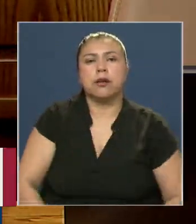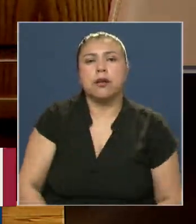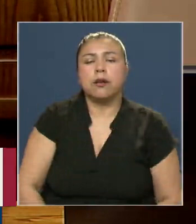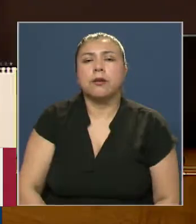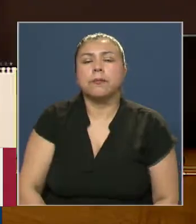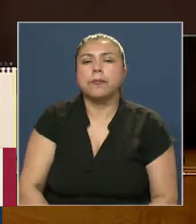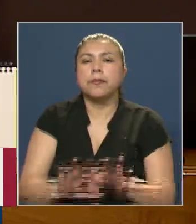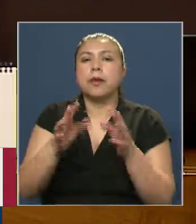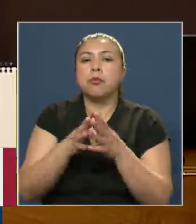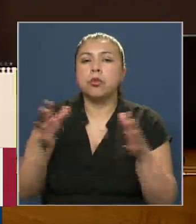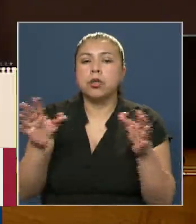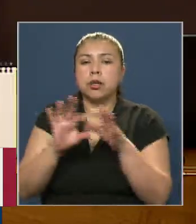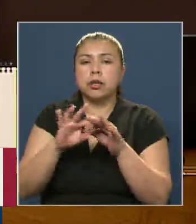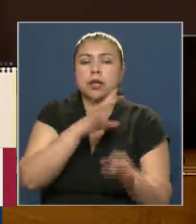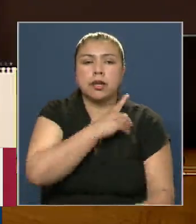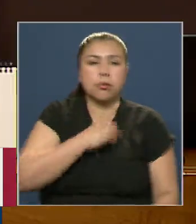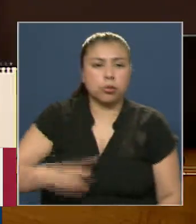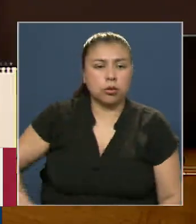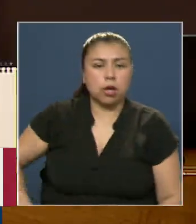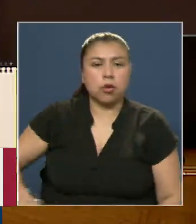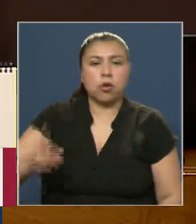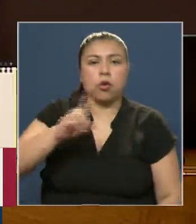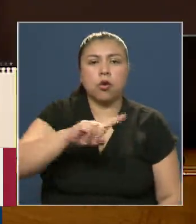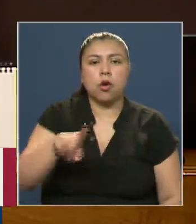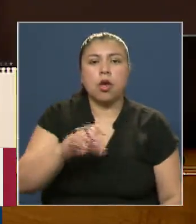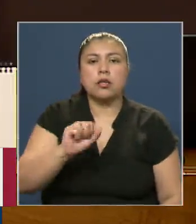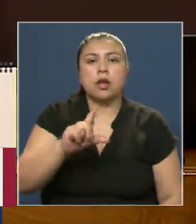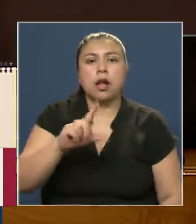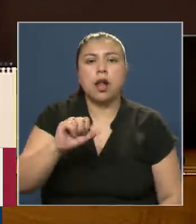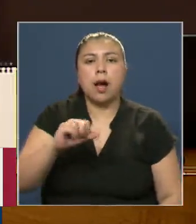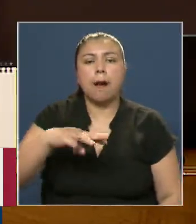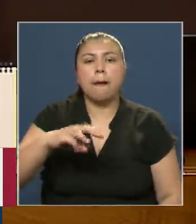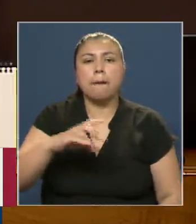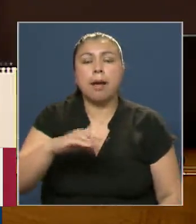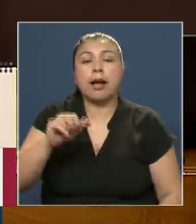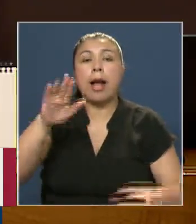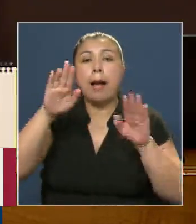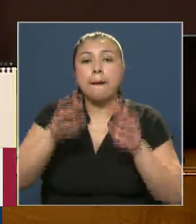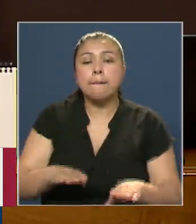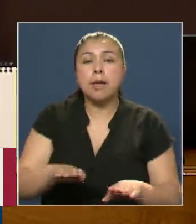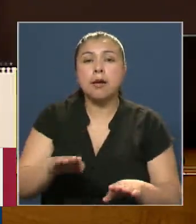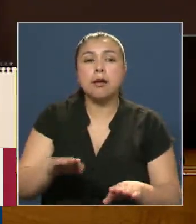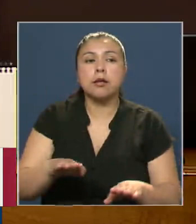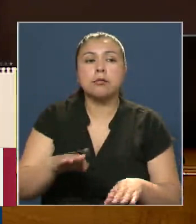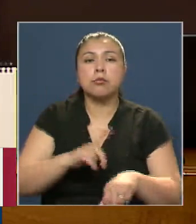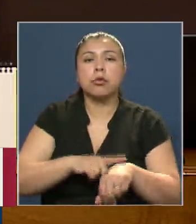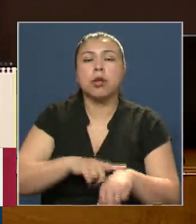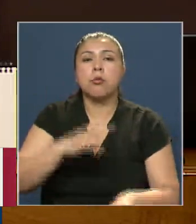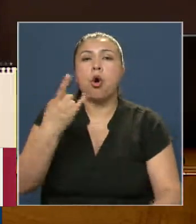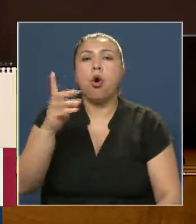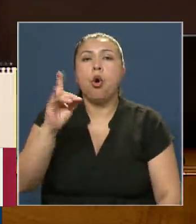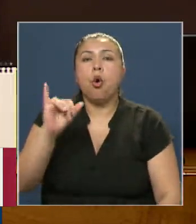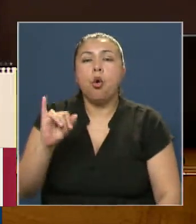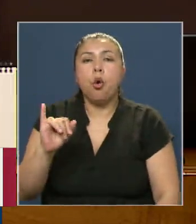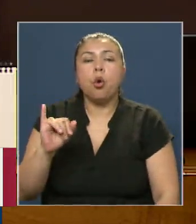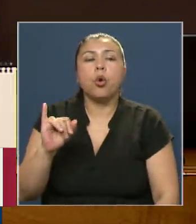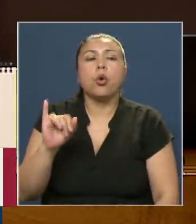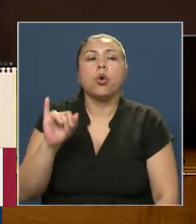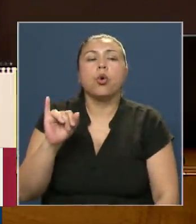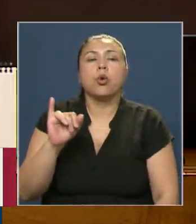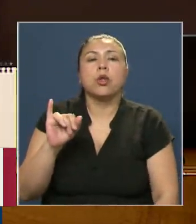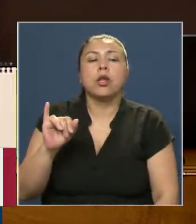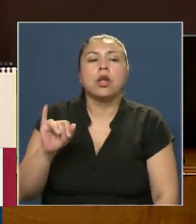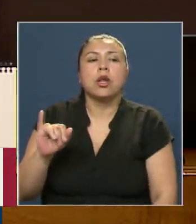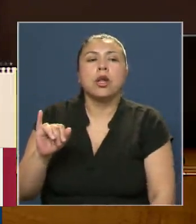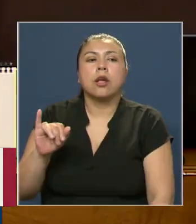Muchas gracias, diputado Álvarez Salamanca. A continuación, en el tiempo del mismo comité UDI, si se lo permite su colega senador